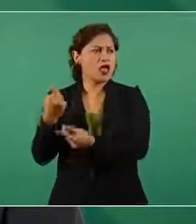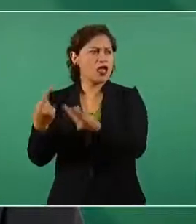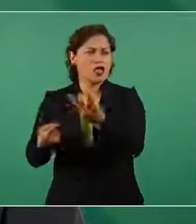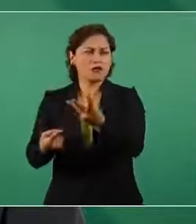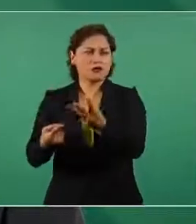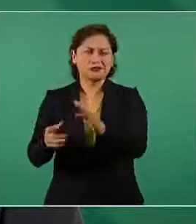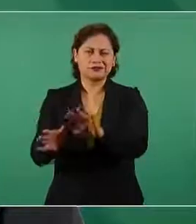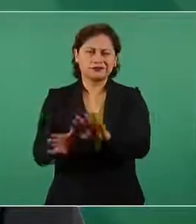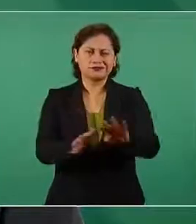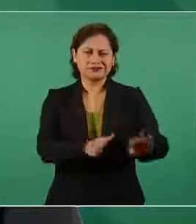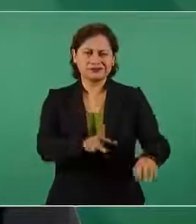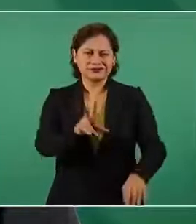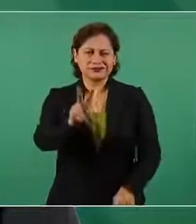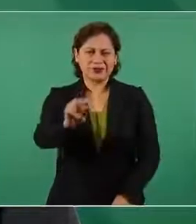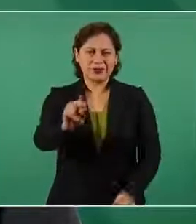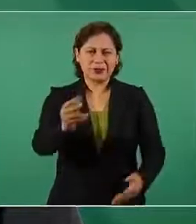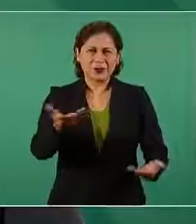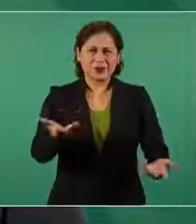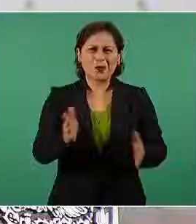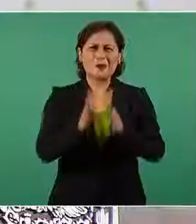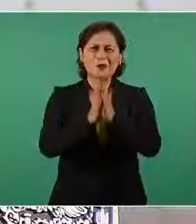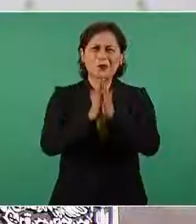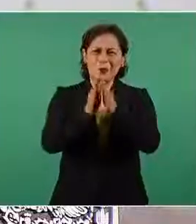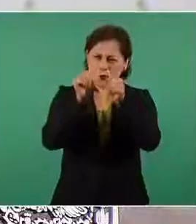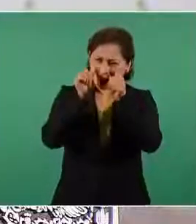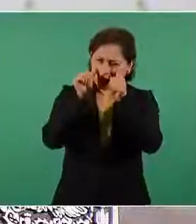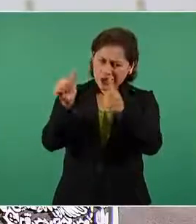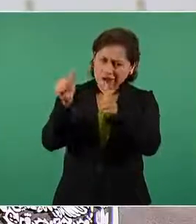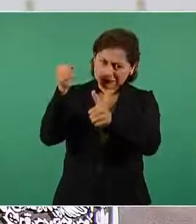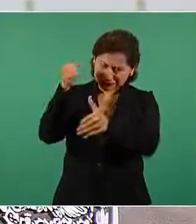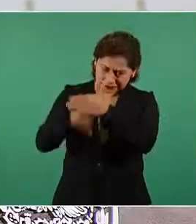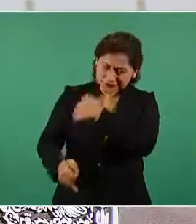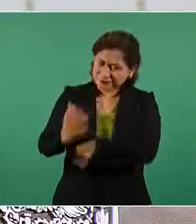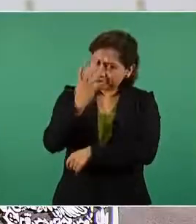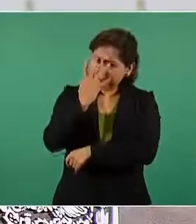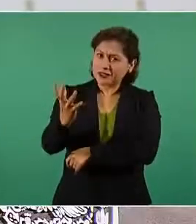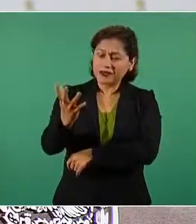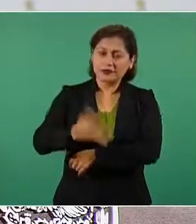una solución de fondo estructural,